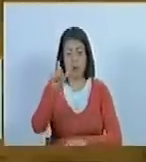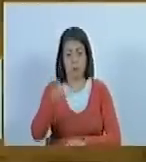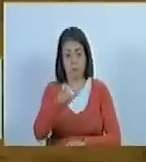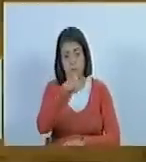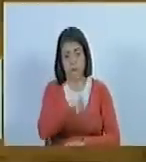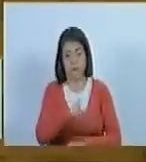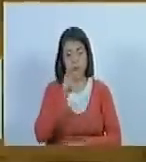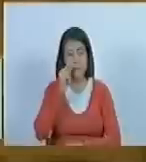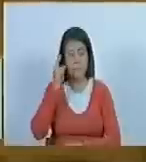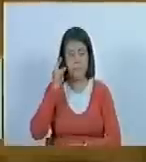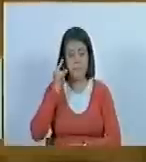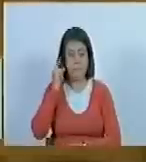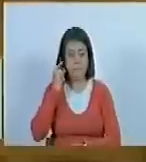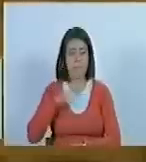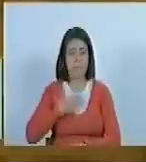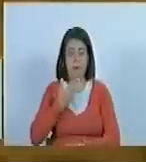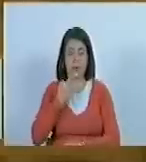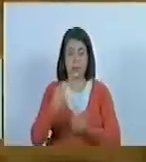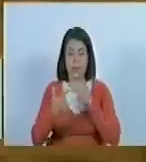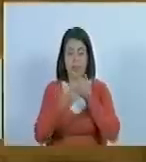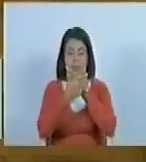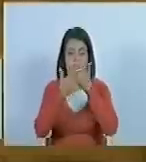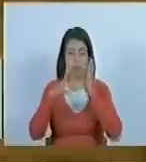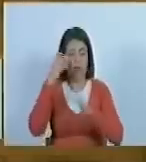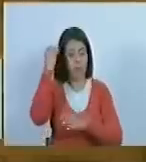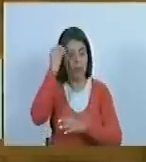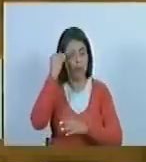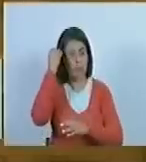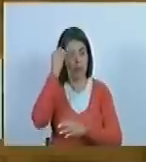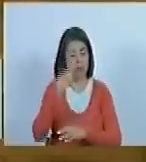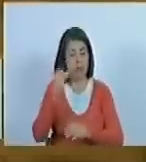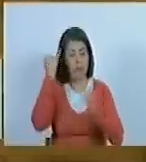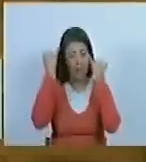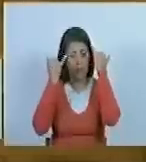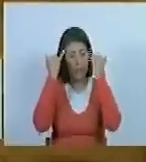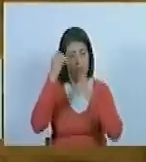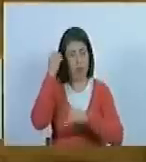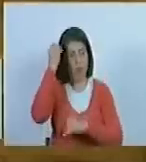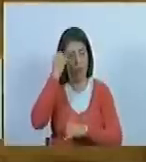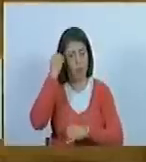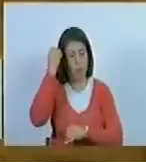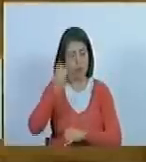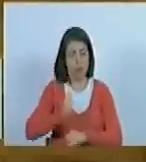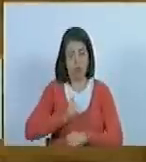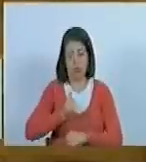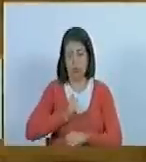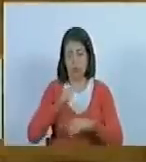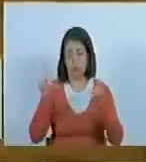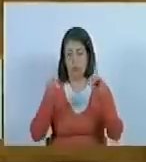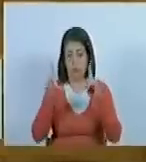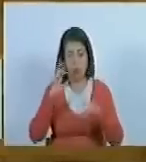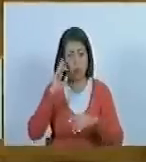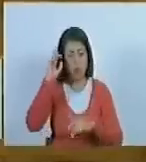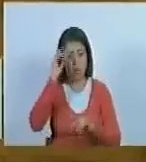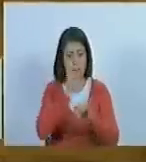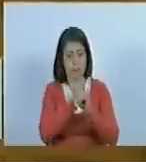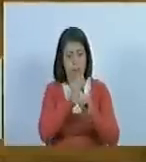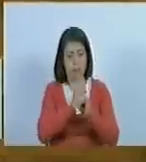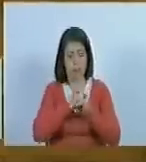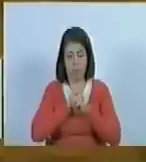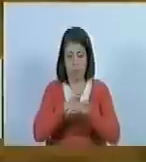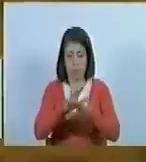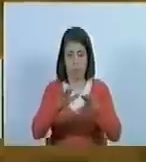y ciudadanos puedan expresar libremente sus pensamientos, ideas u opiniones por cualquier medio de comunicación y